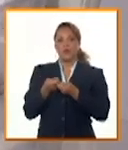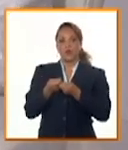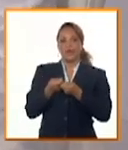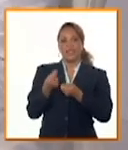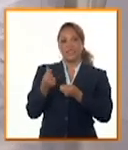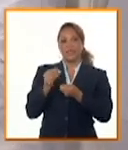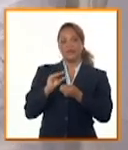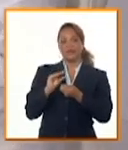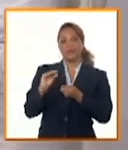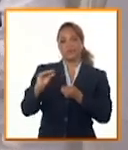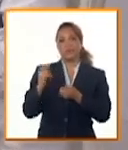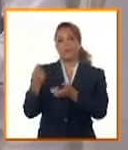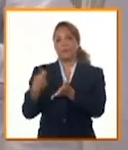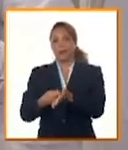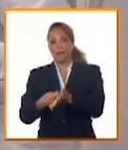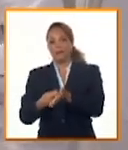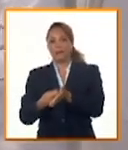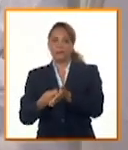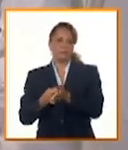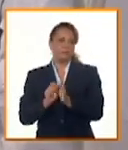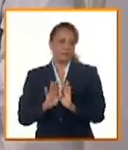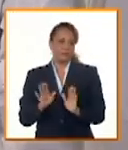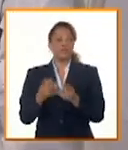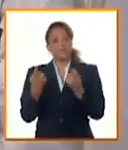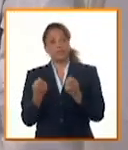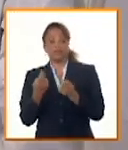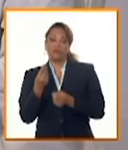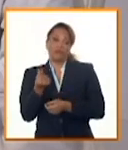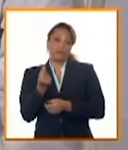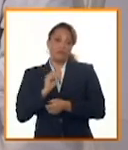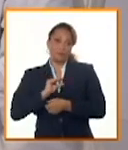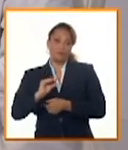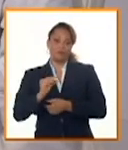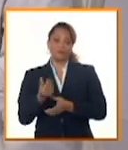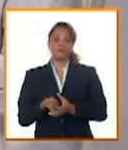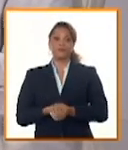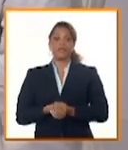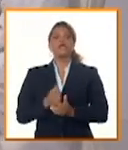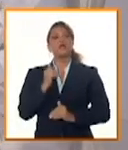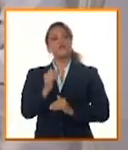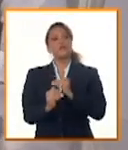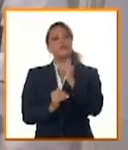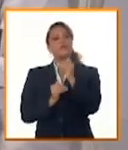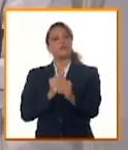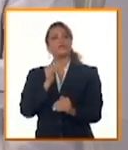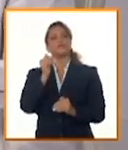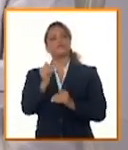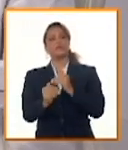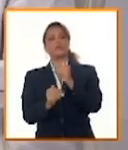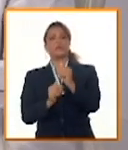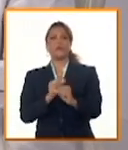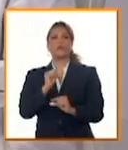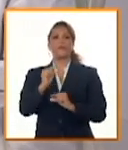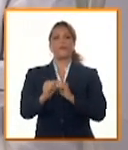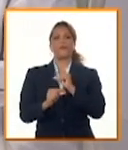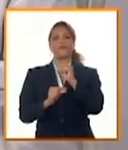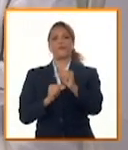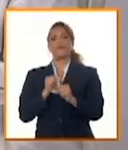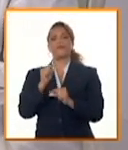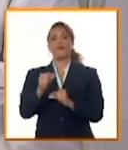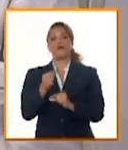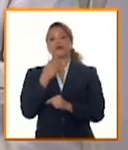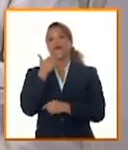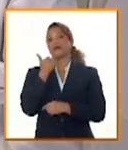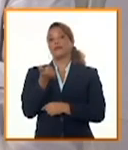caja extra que es efectivo van a recibir efectivo porque yo necesitan su efectivo son procesos que que tienen que ir avanzando y y el